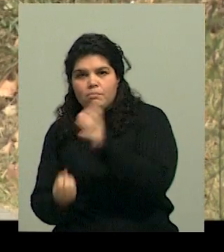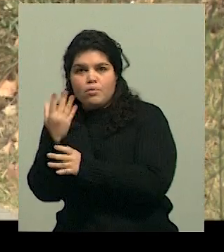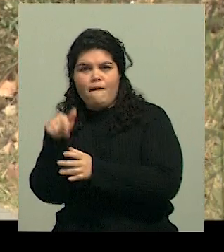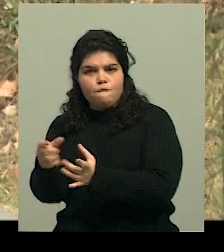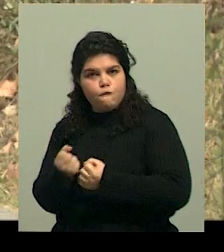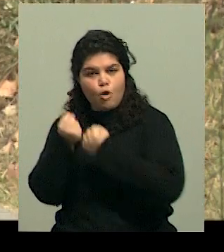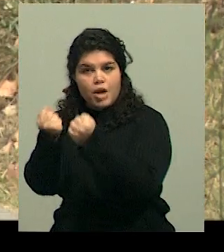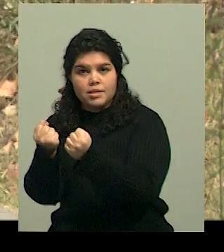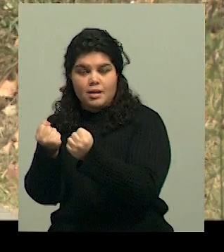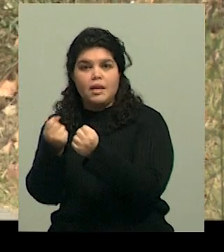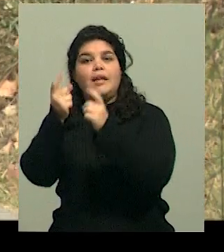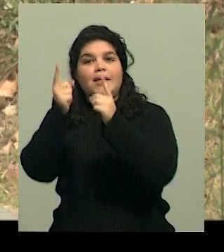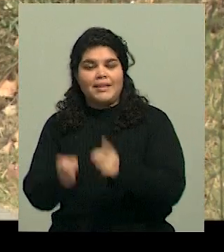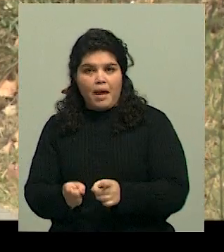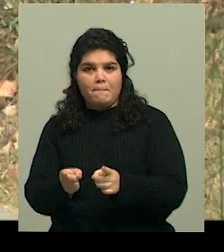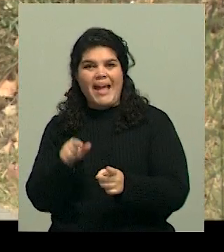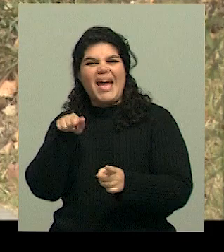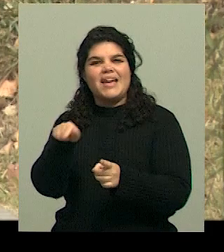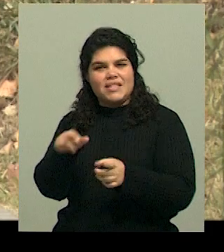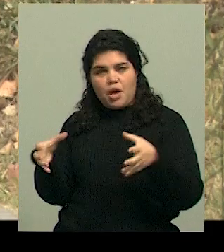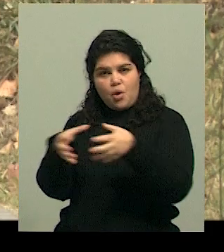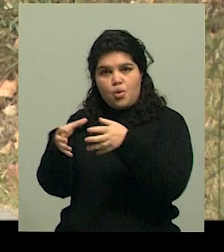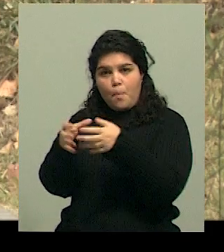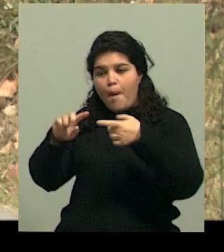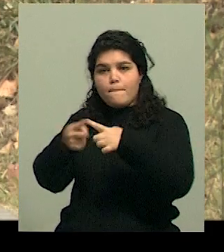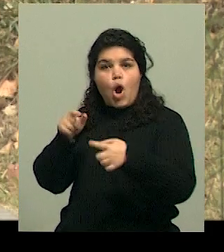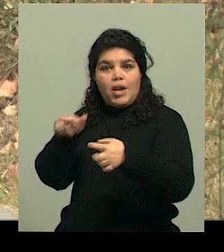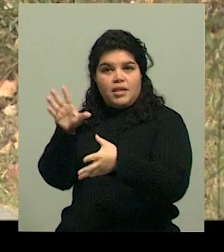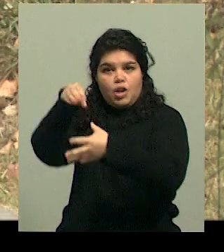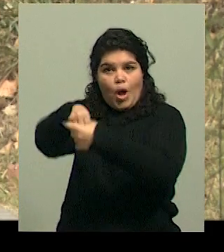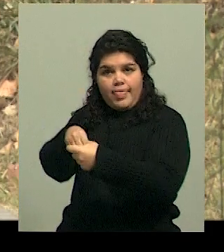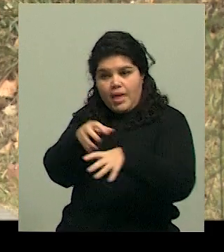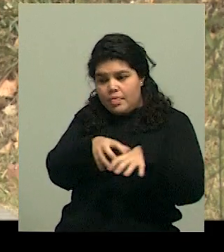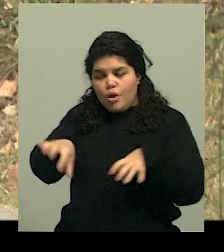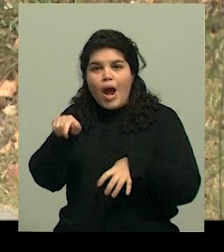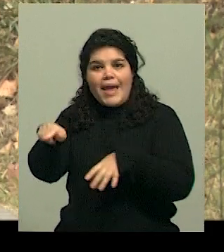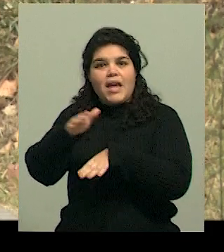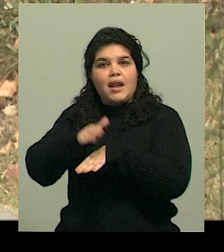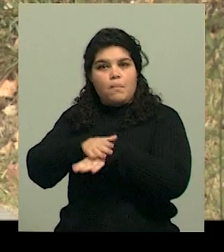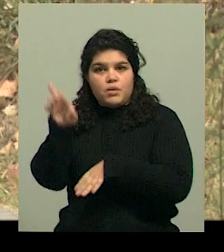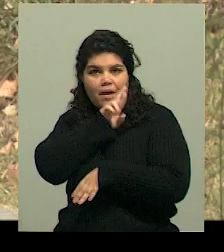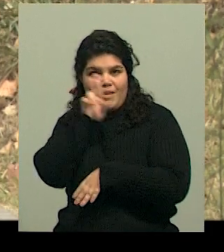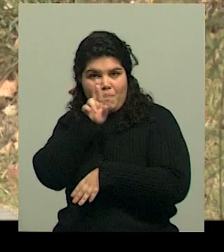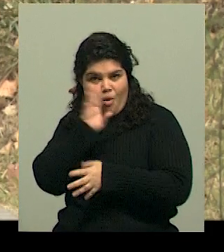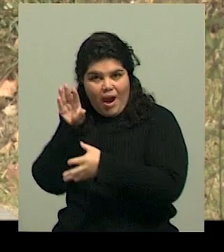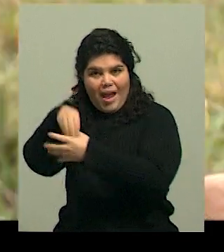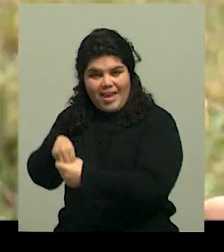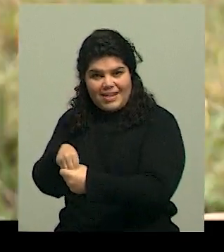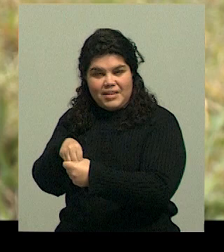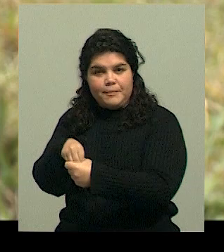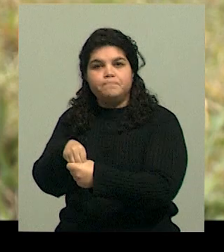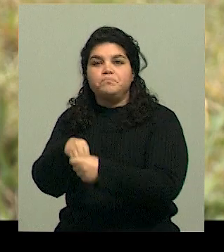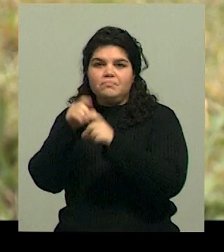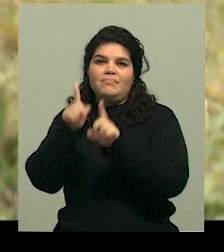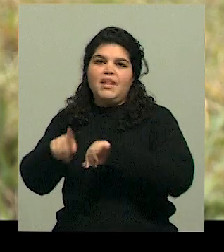el brazo armado, el brazo parapolicial de este grupo en Buenos Aires, y que se va a replicar